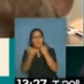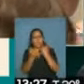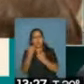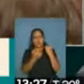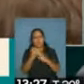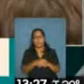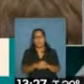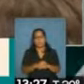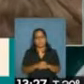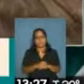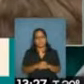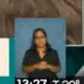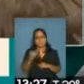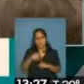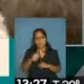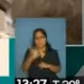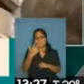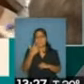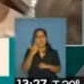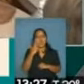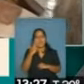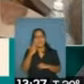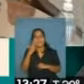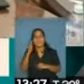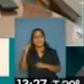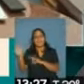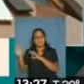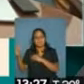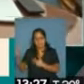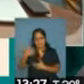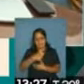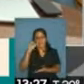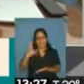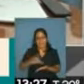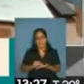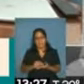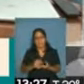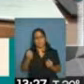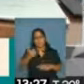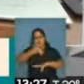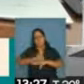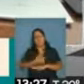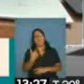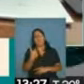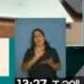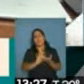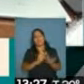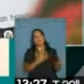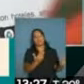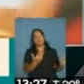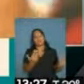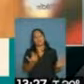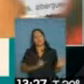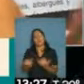provincia de Cardoso, que hoy a las 17 horas va a venir a la legislatura a concurrir para escuchar la opinión de los diputados y las